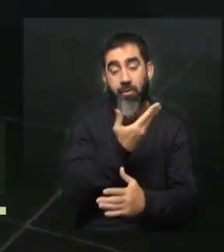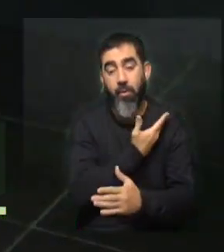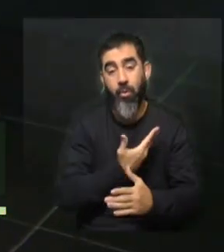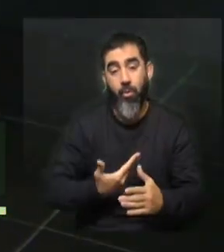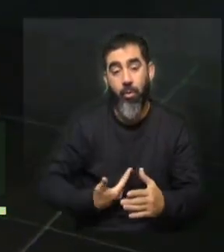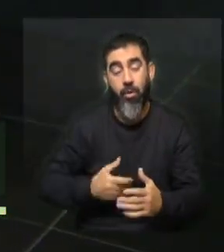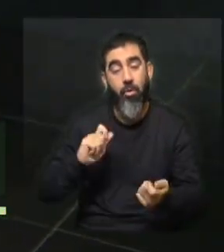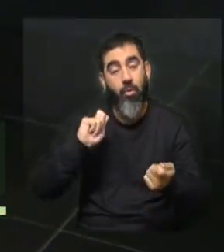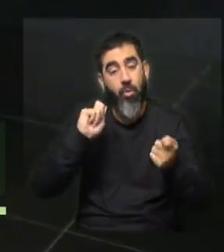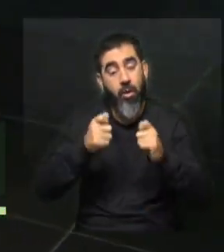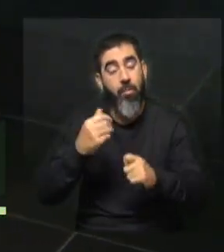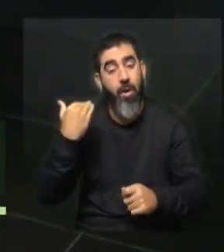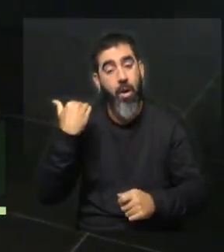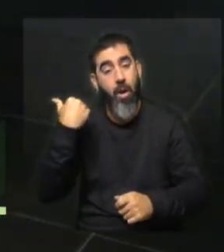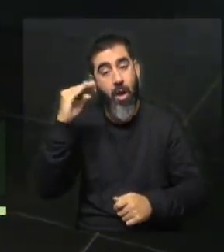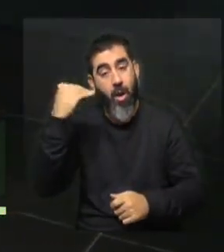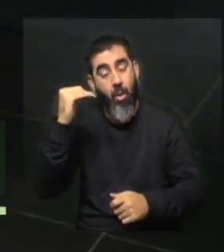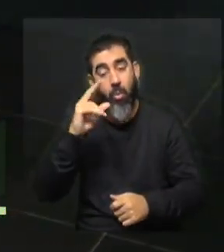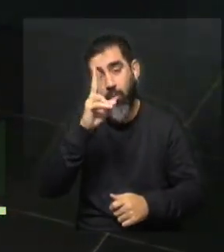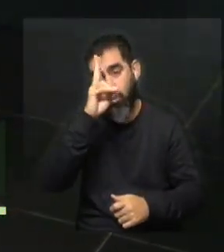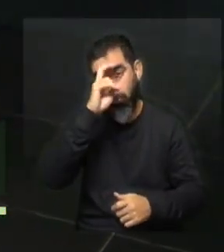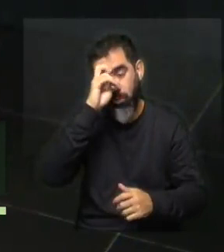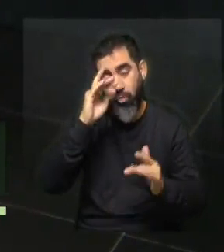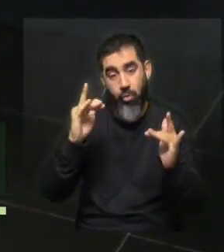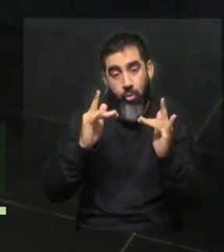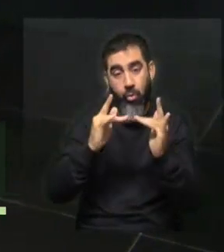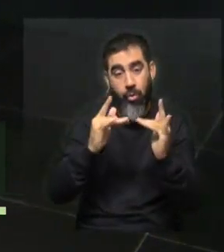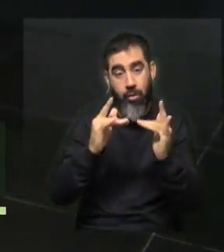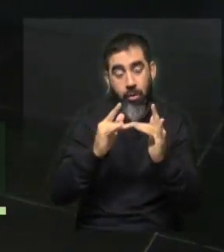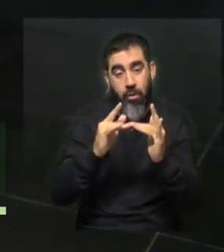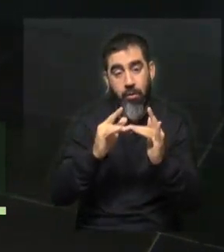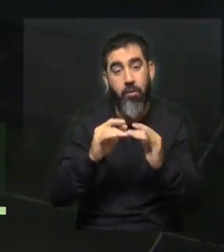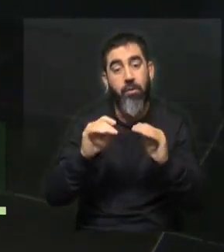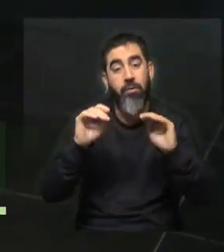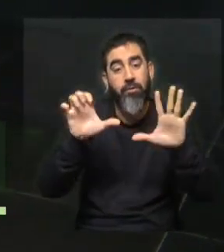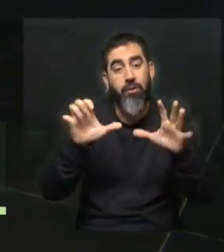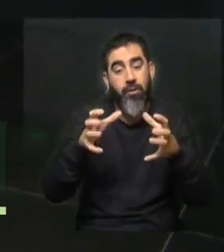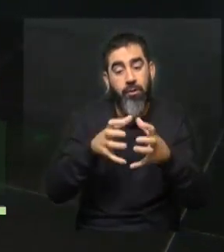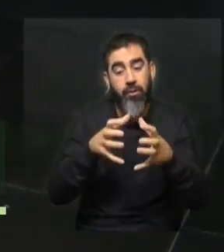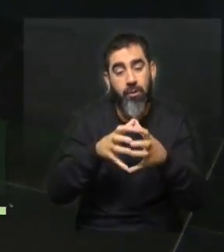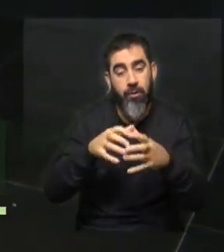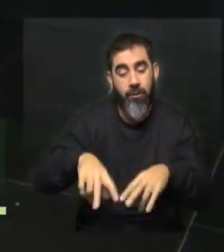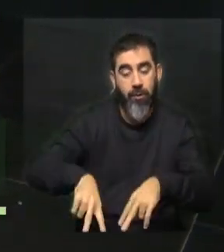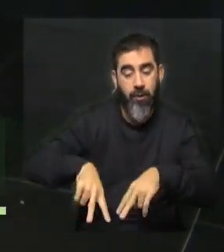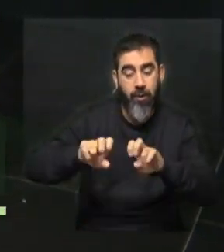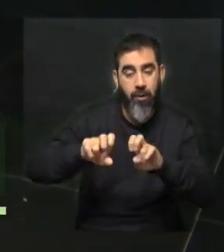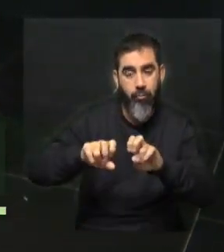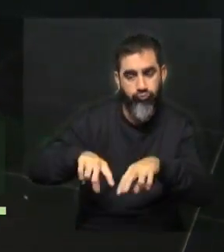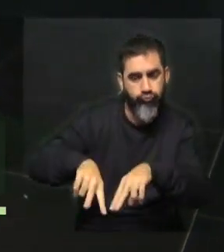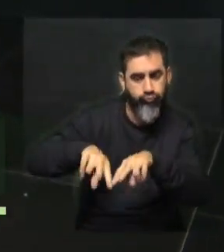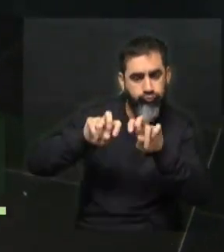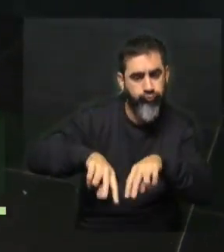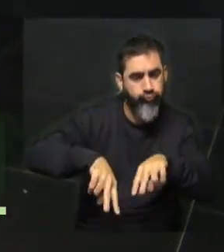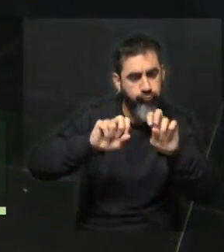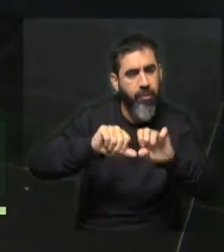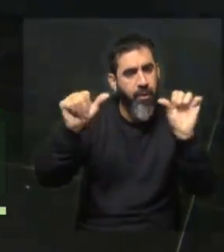cambian las autoridades del hospital Maciel se envían seis equipos de auditoría investigar todo lo